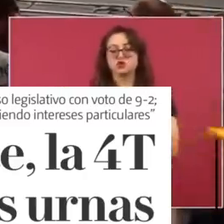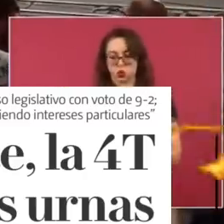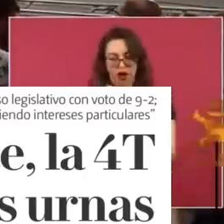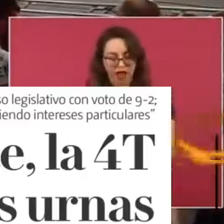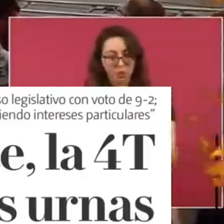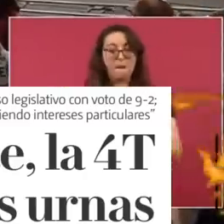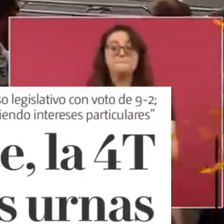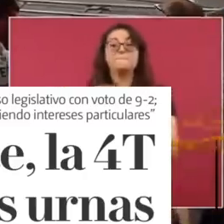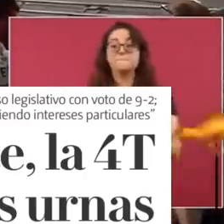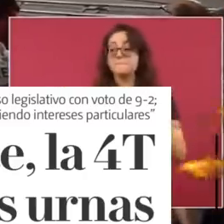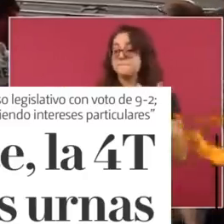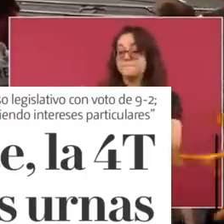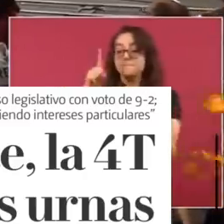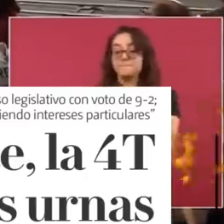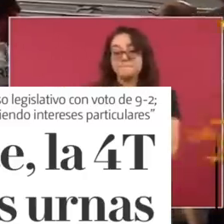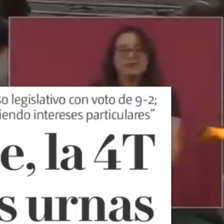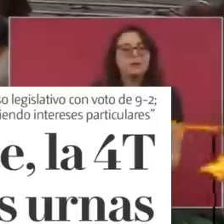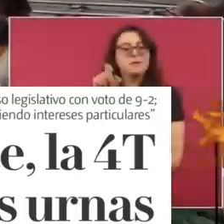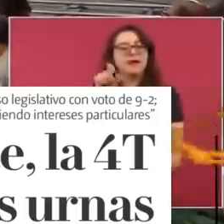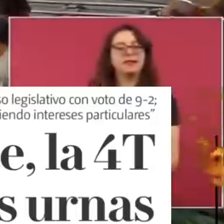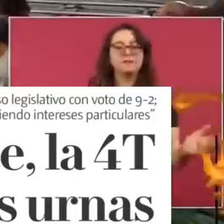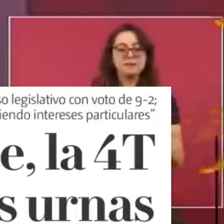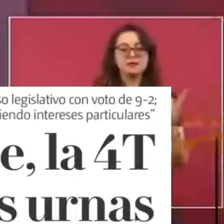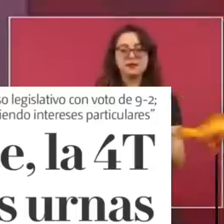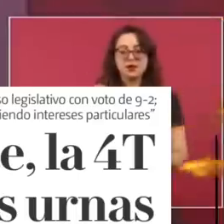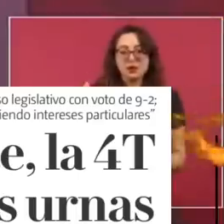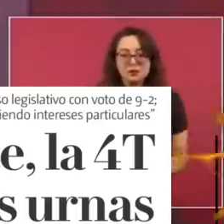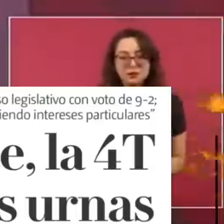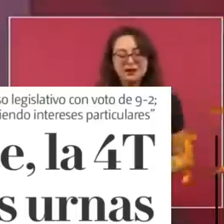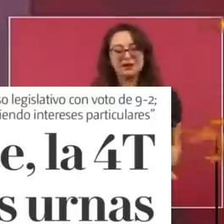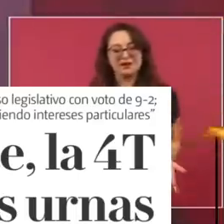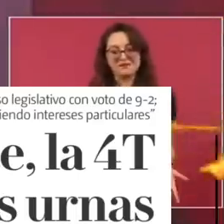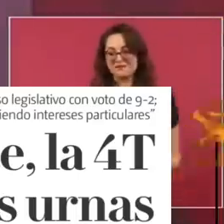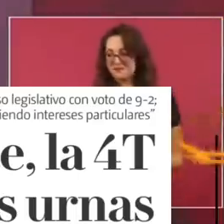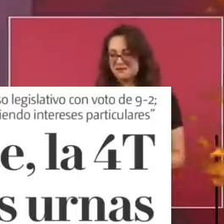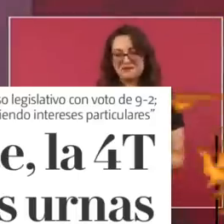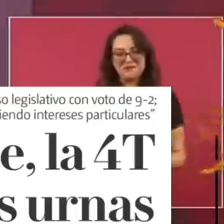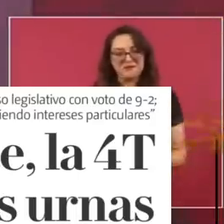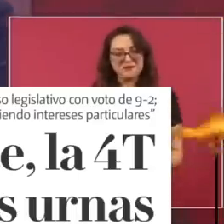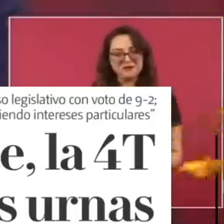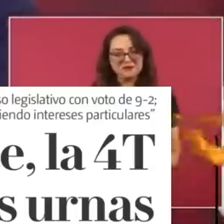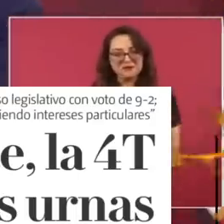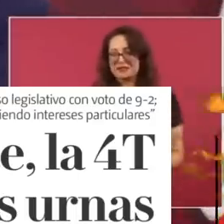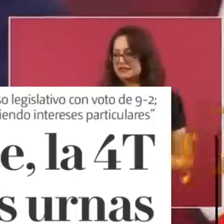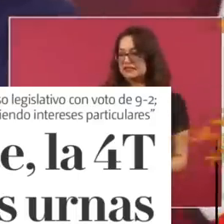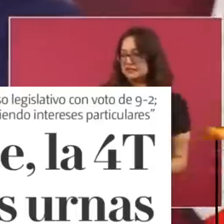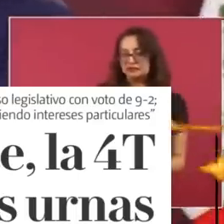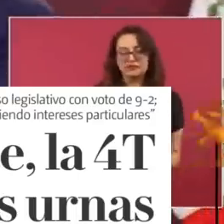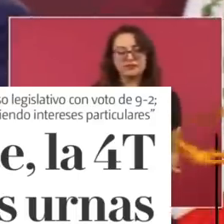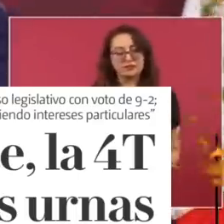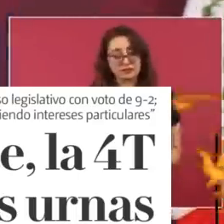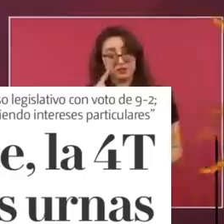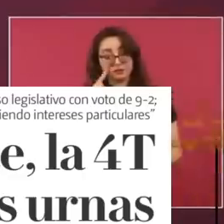transparentan por 20 mil millones de pesos. Vamos a ver, ahora que se apruebe el presupuesto para el año próximo,